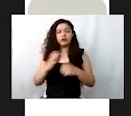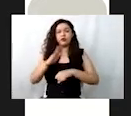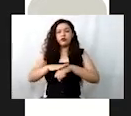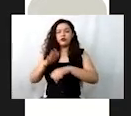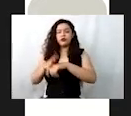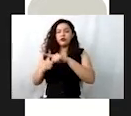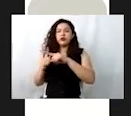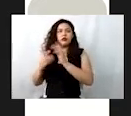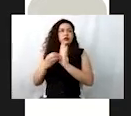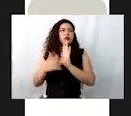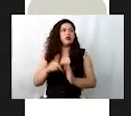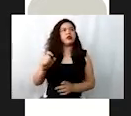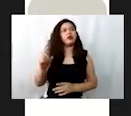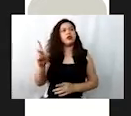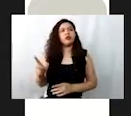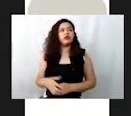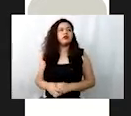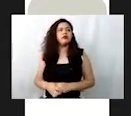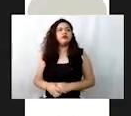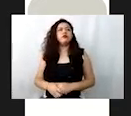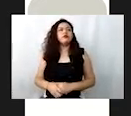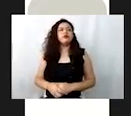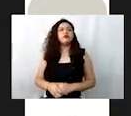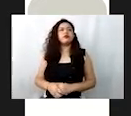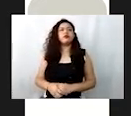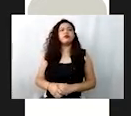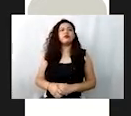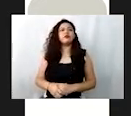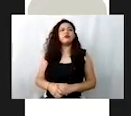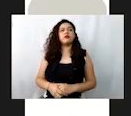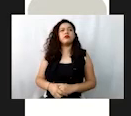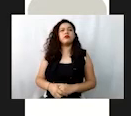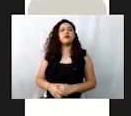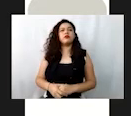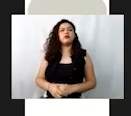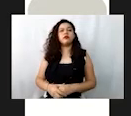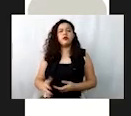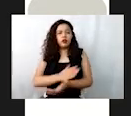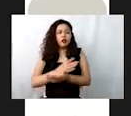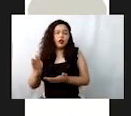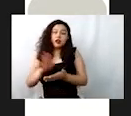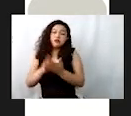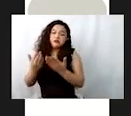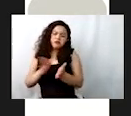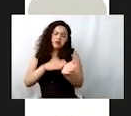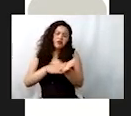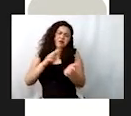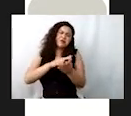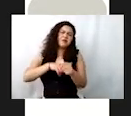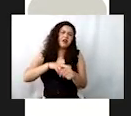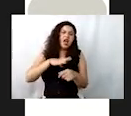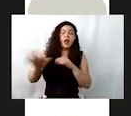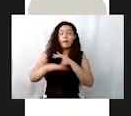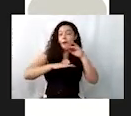Agenda 2030 ha sido, pues, que ha permitido, aparte de ser una hoja común, pues le ha dado una línea base a